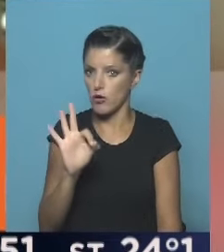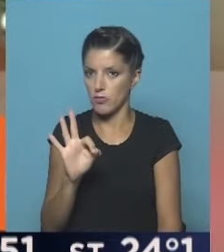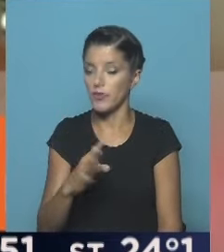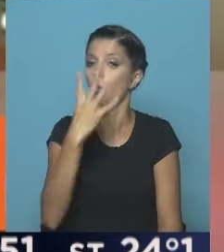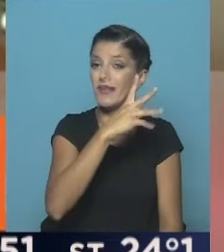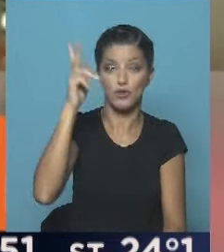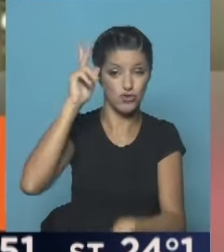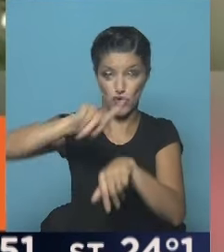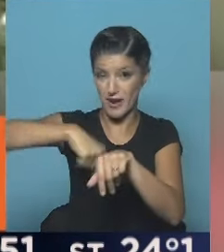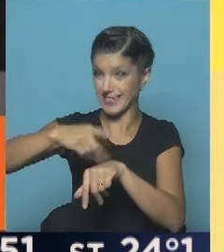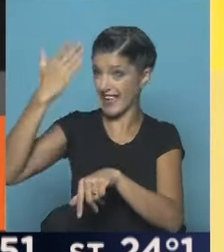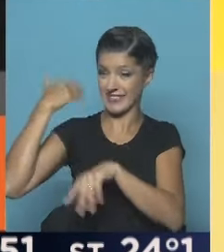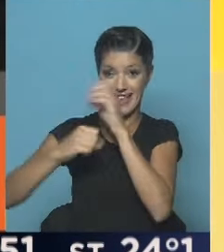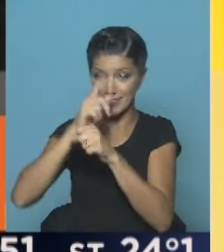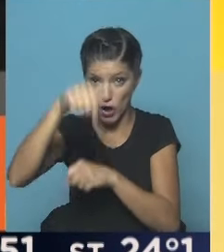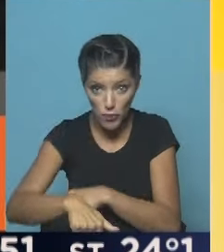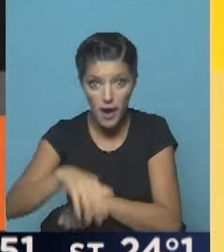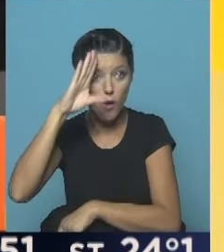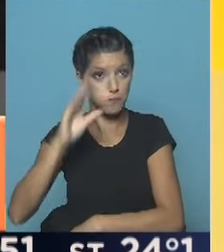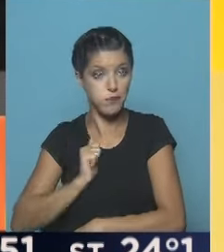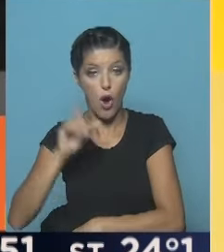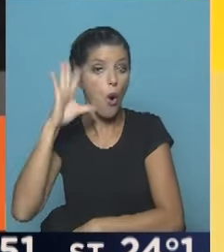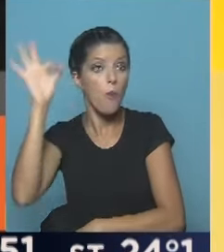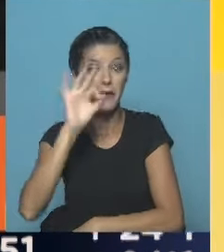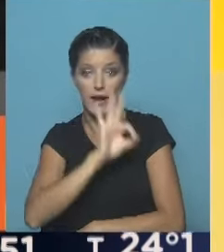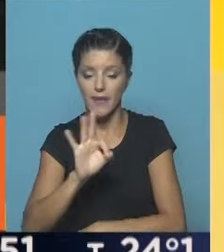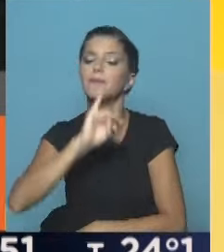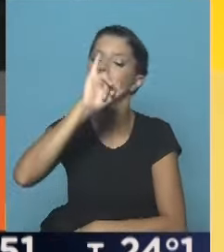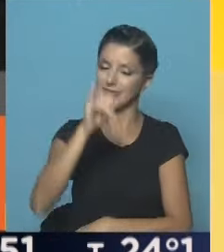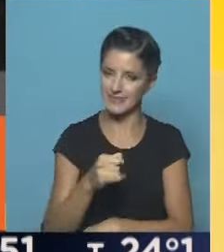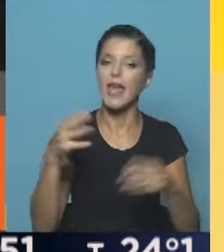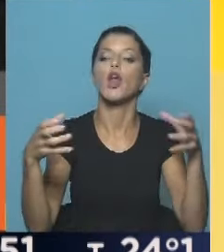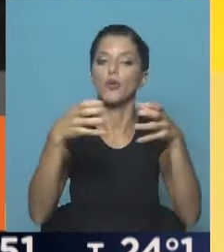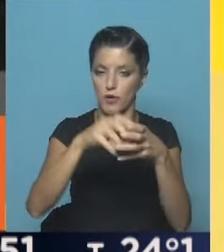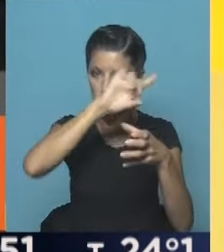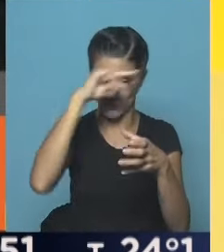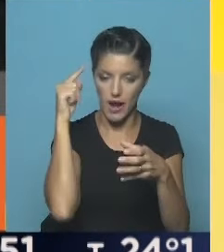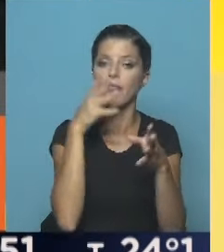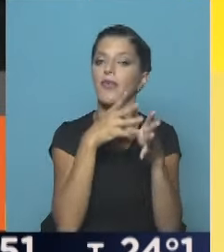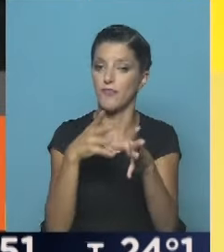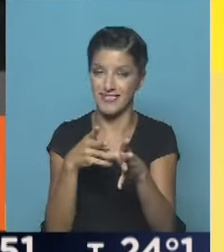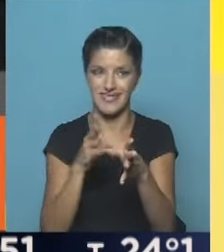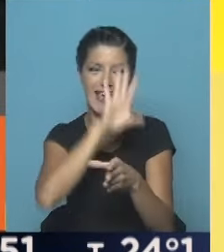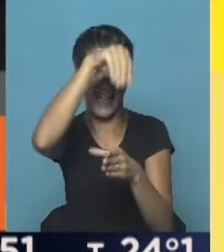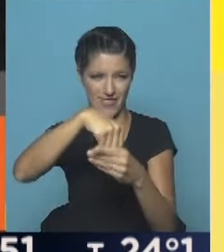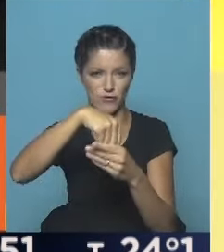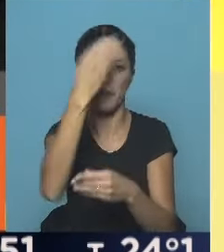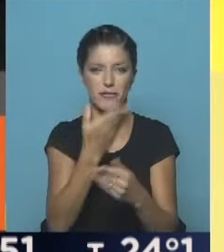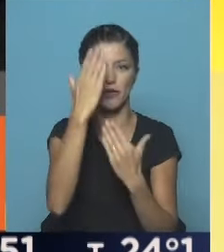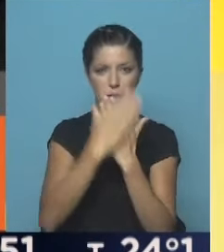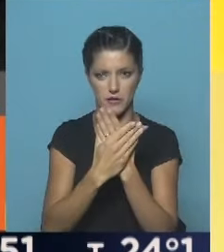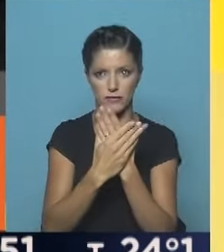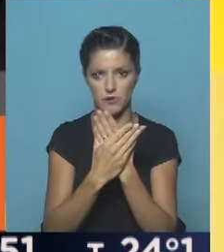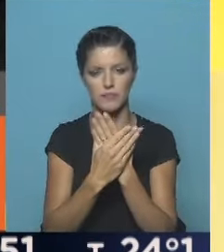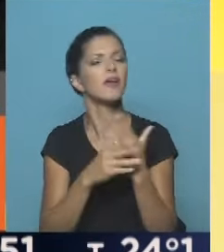48 horas. Lo que hemos escuchado es al Consejo Nacional de Defensa, donde sí está el ministro de Defensa, junto con otros ministros. ¿Qué significa,